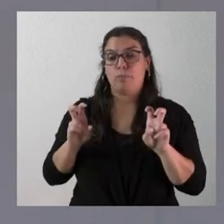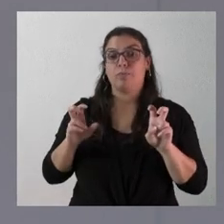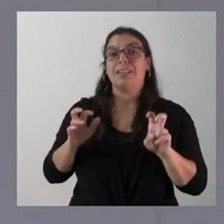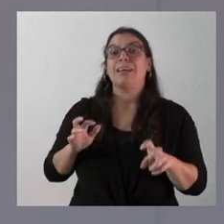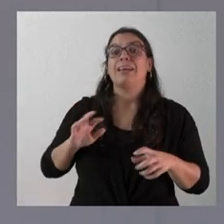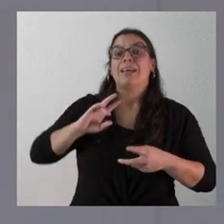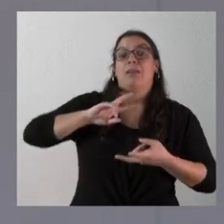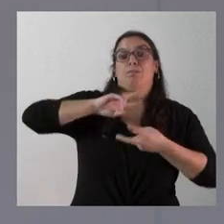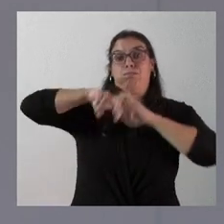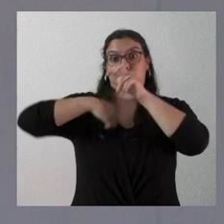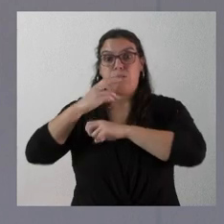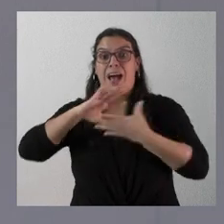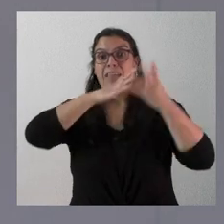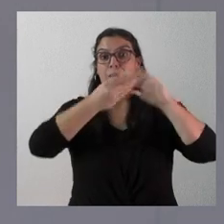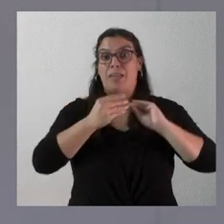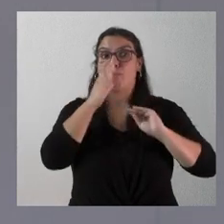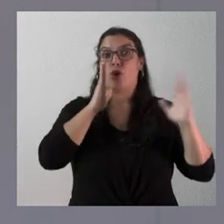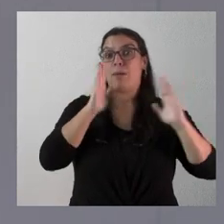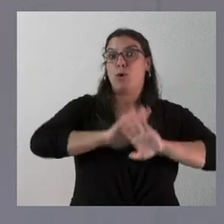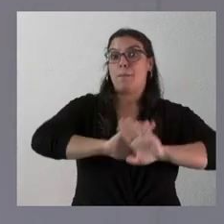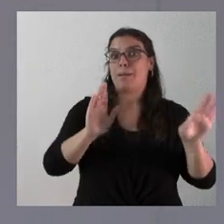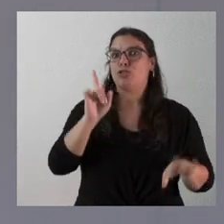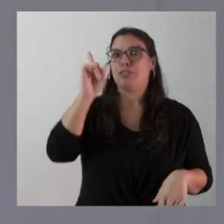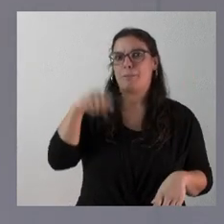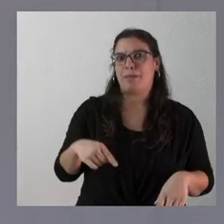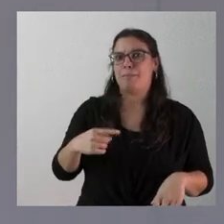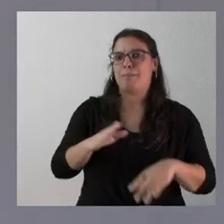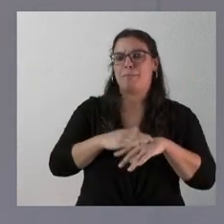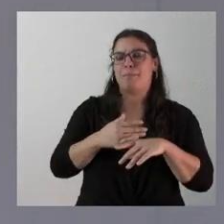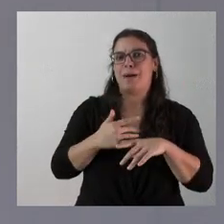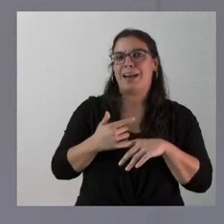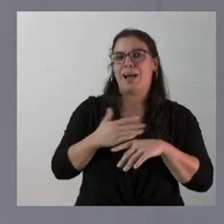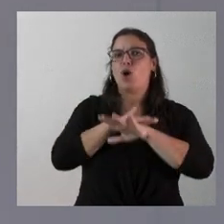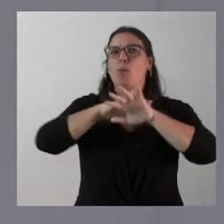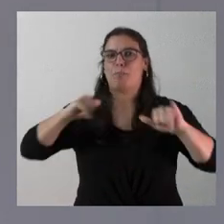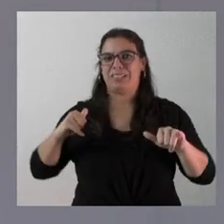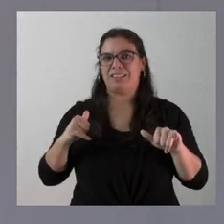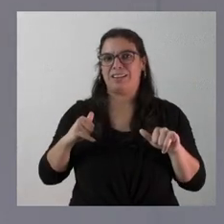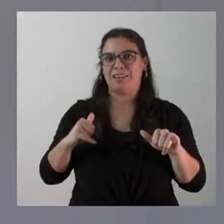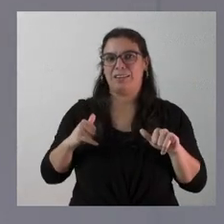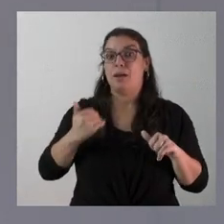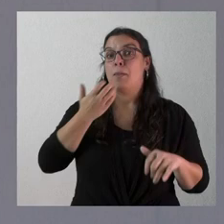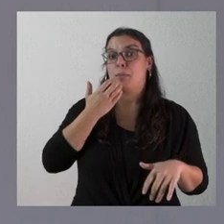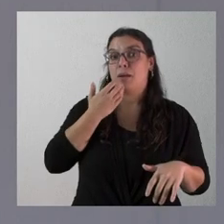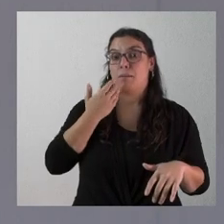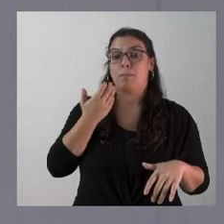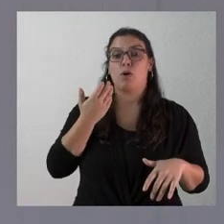aplique no solamente por adaptar los tiempos sino también por ir corrigiendo algunas deficiencias que hemos visto y entre ellos que se aumente el peso de las variables